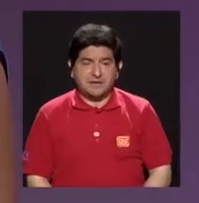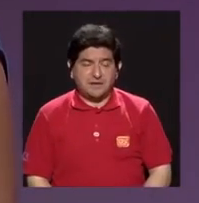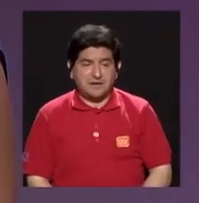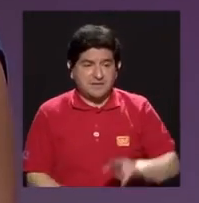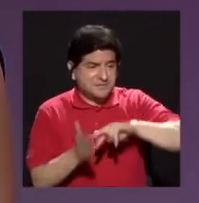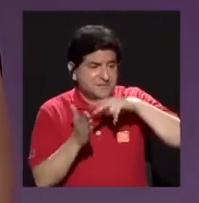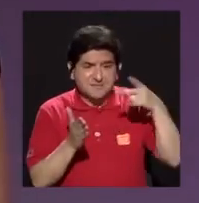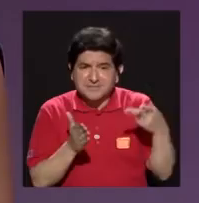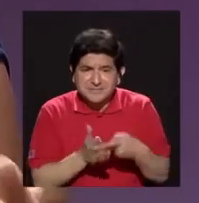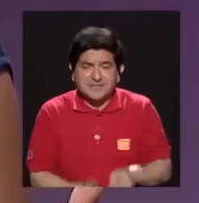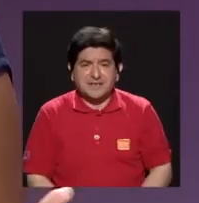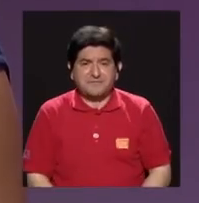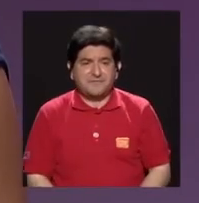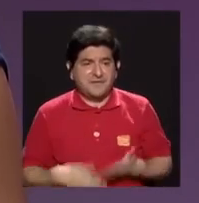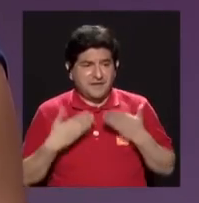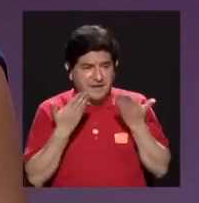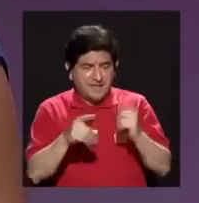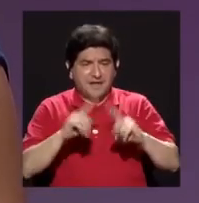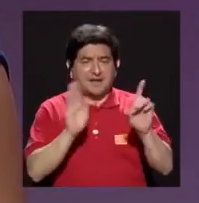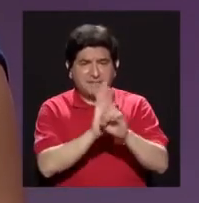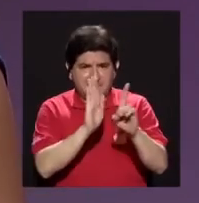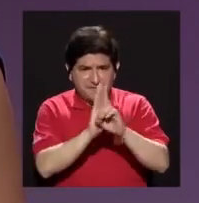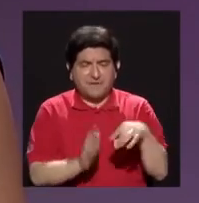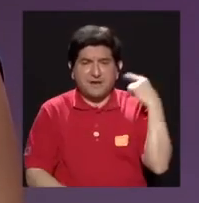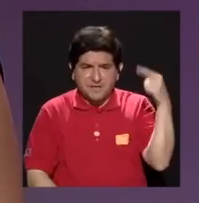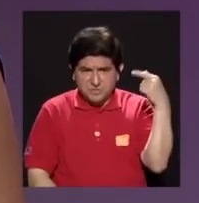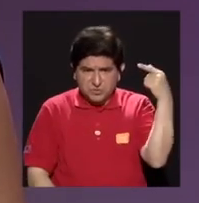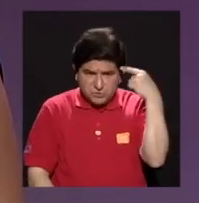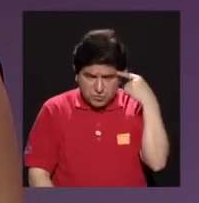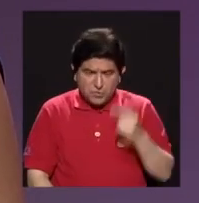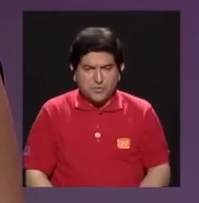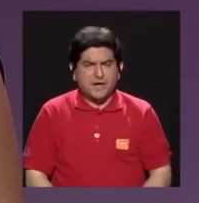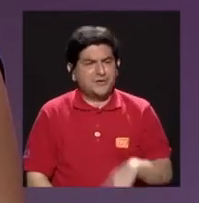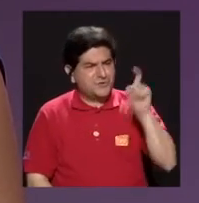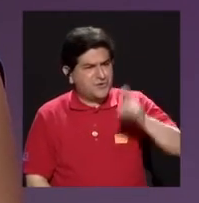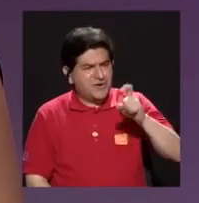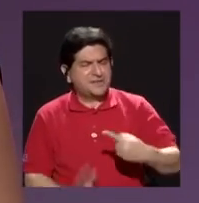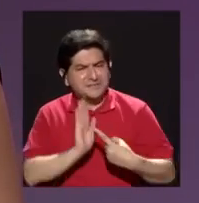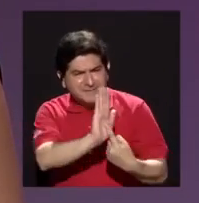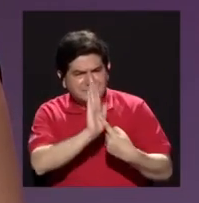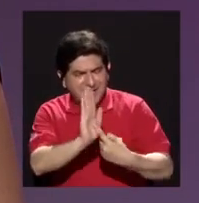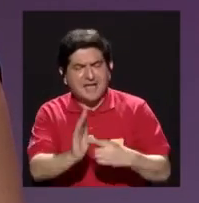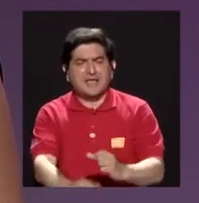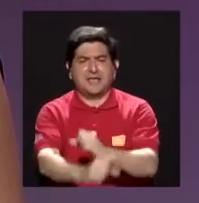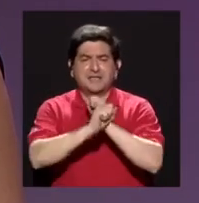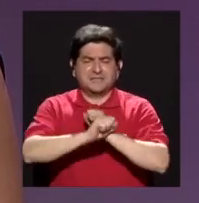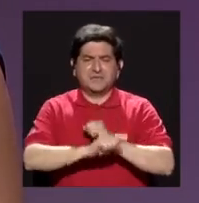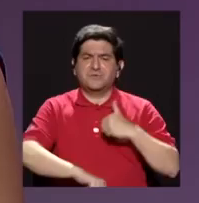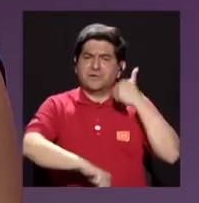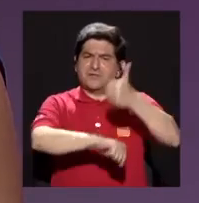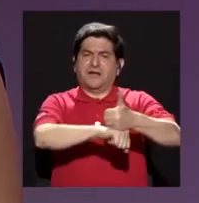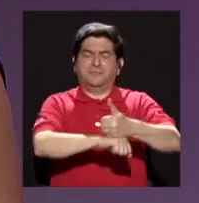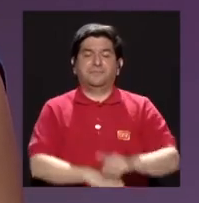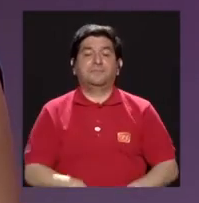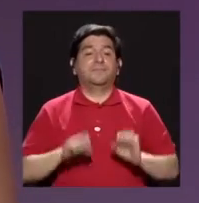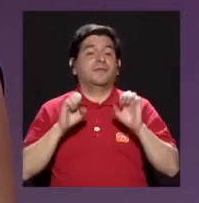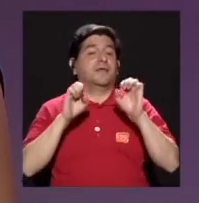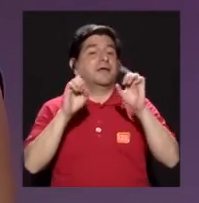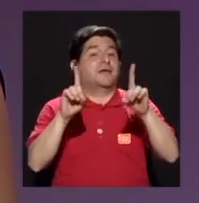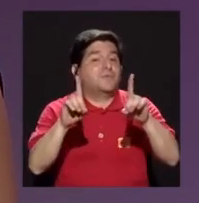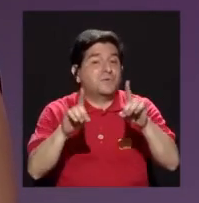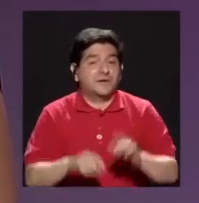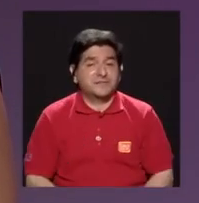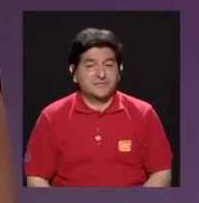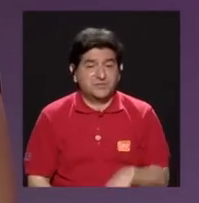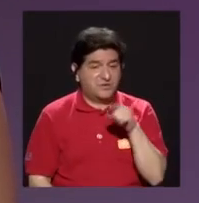ser acreedores de una serie de derechos que el Estado debe de alguna manera evidenciar y garantizar. Y la educación